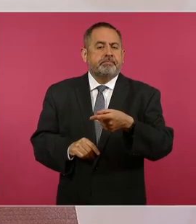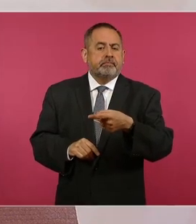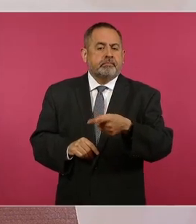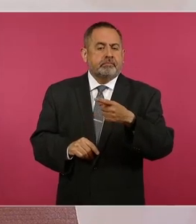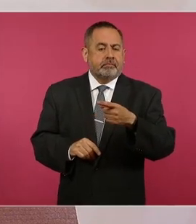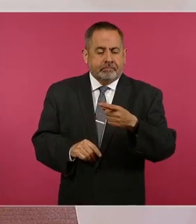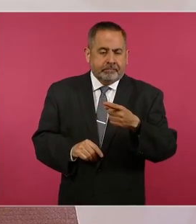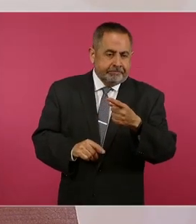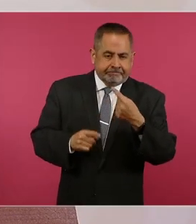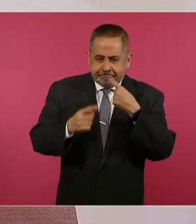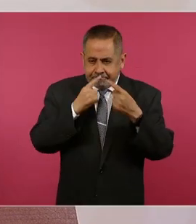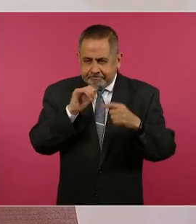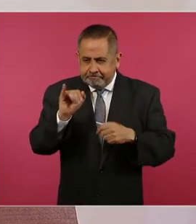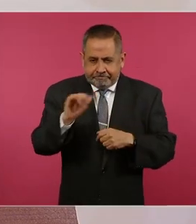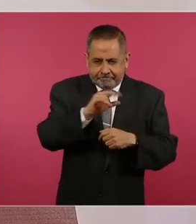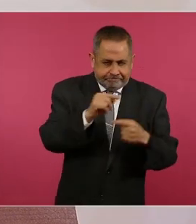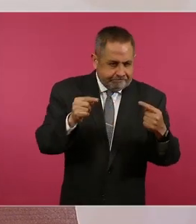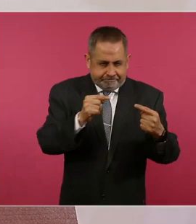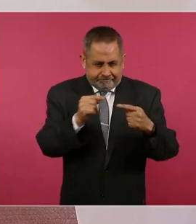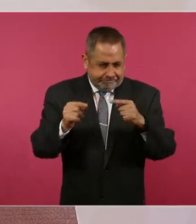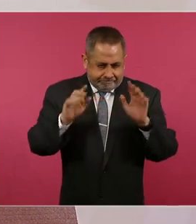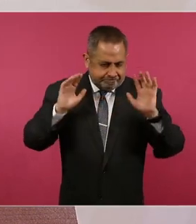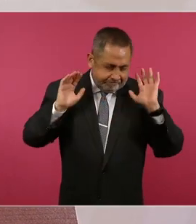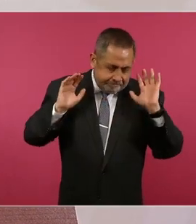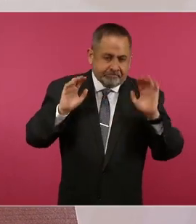polémico porque